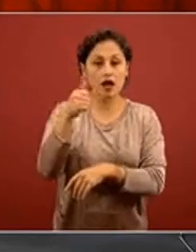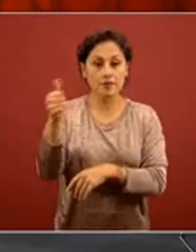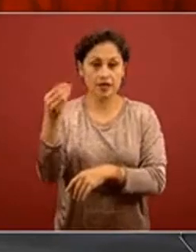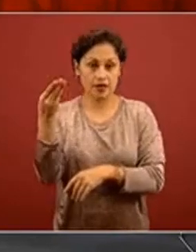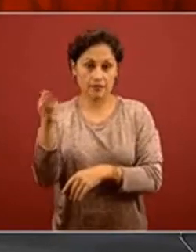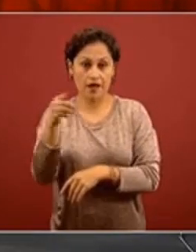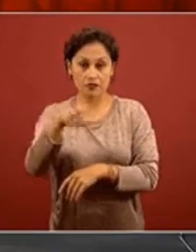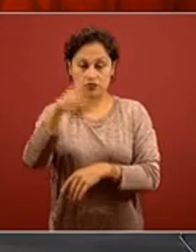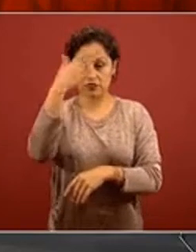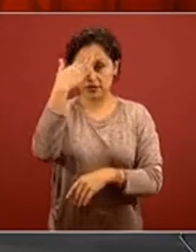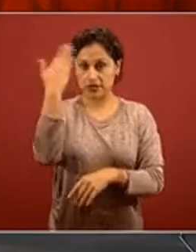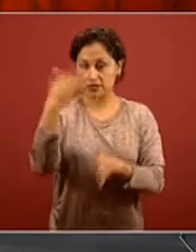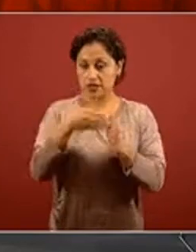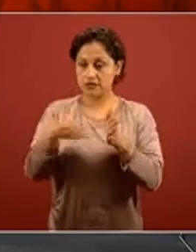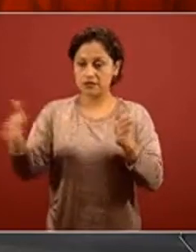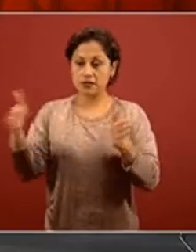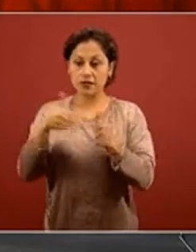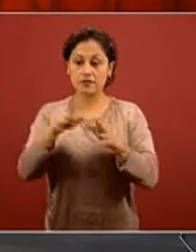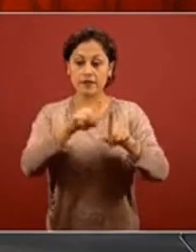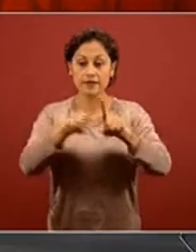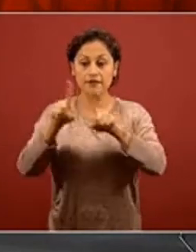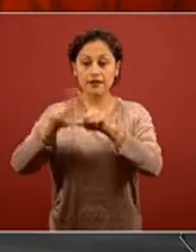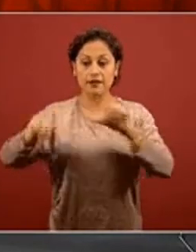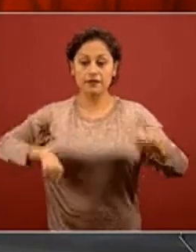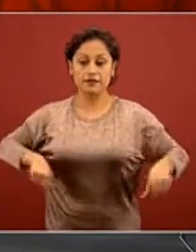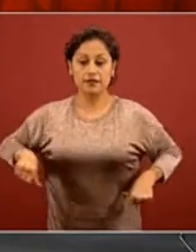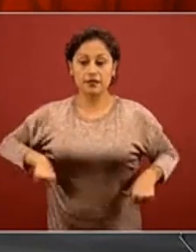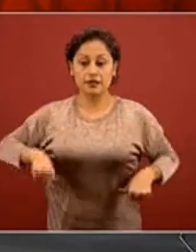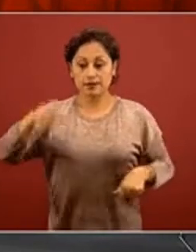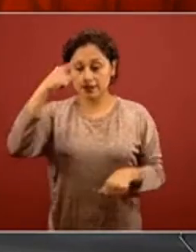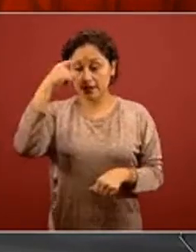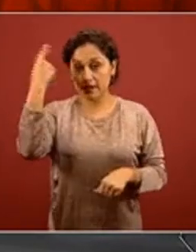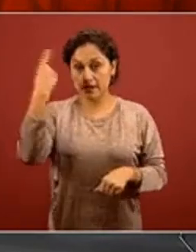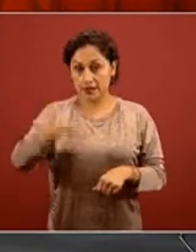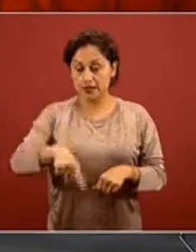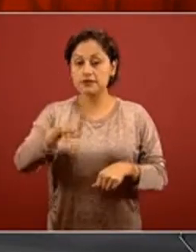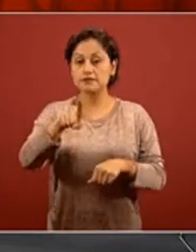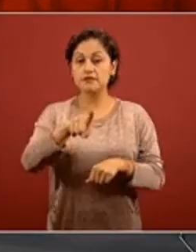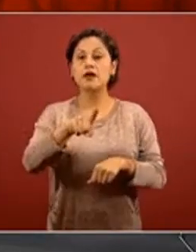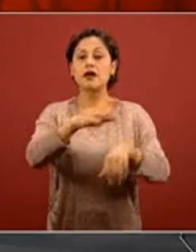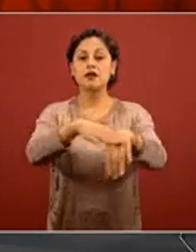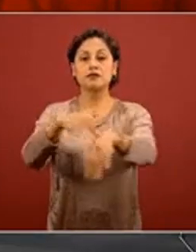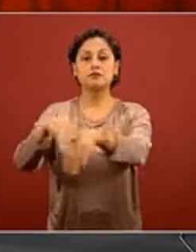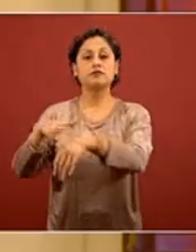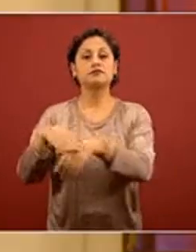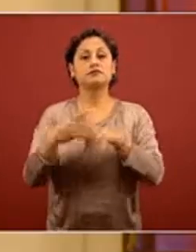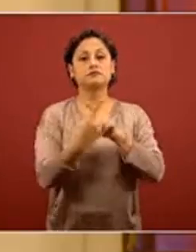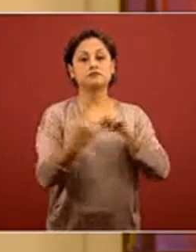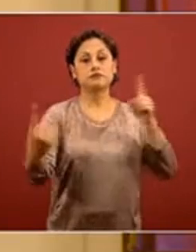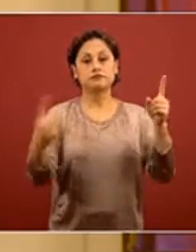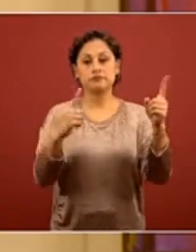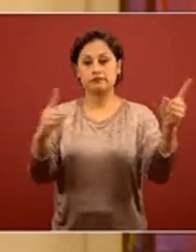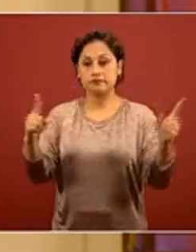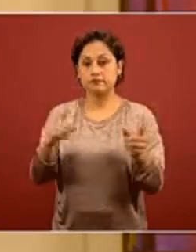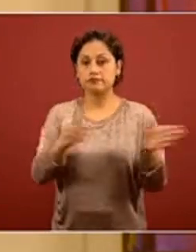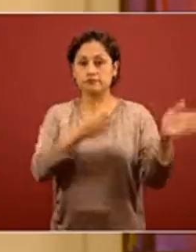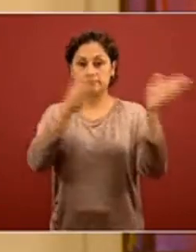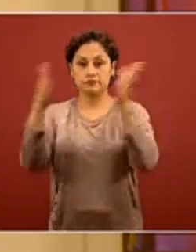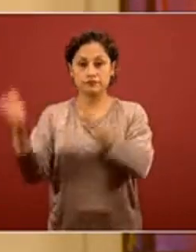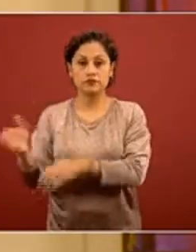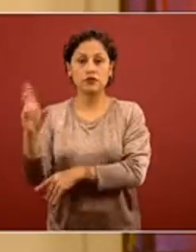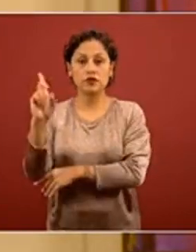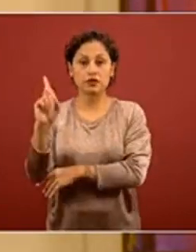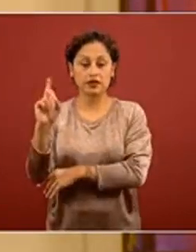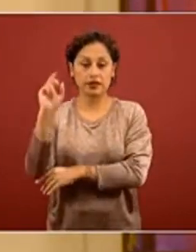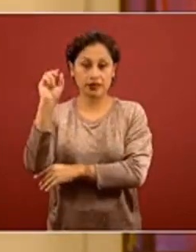ya saben, las actividades, las intervenciones de la Jornada Nacional de Sana Distancia se extendieron hasta el próximo 30